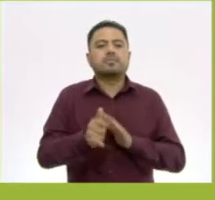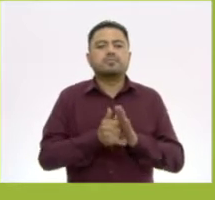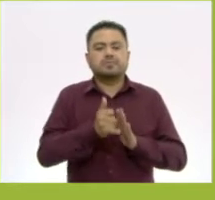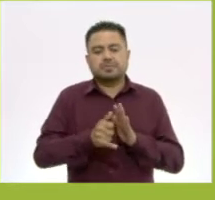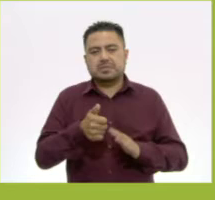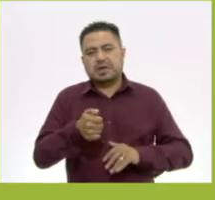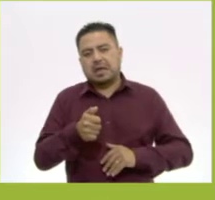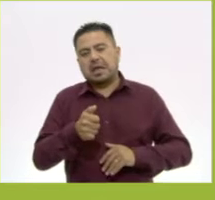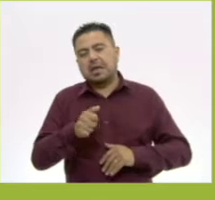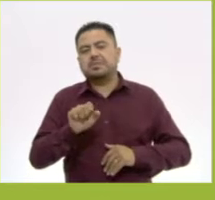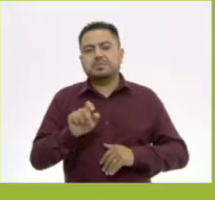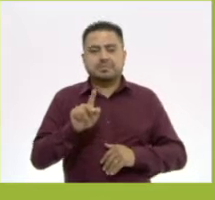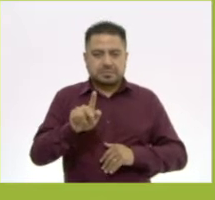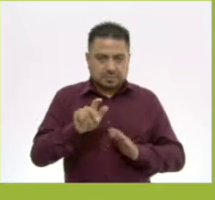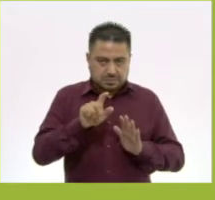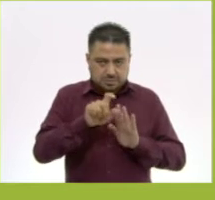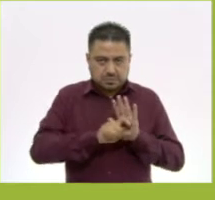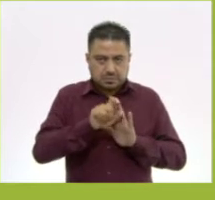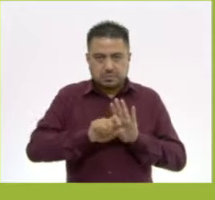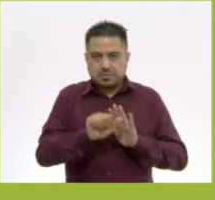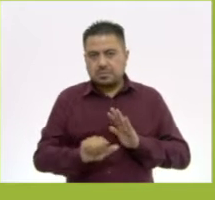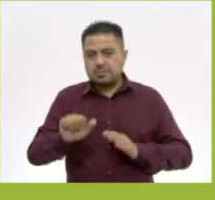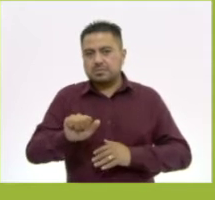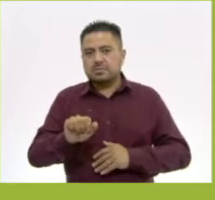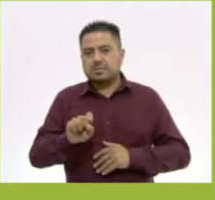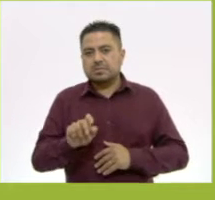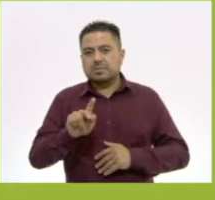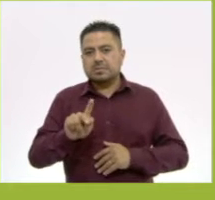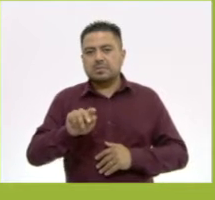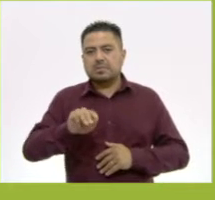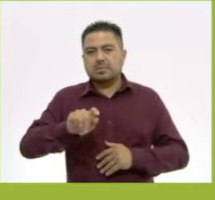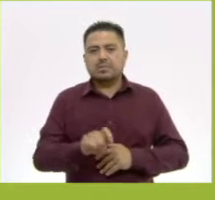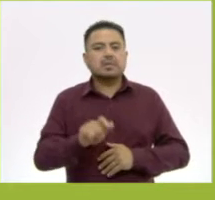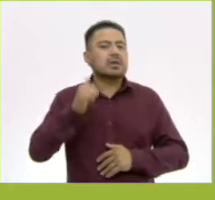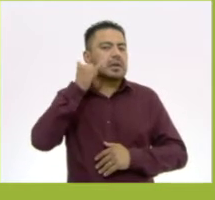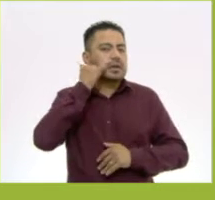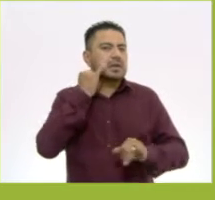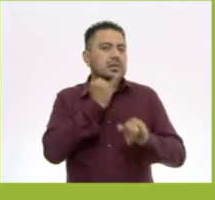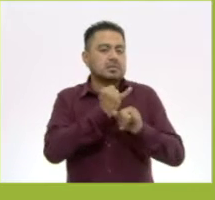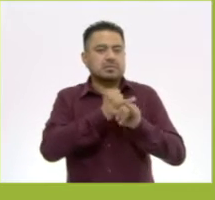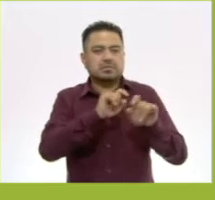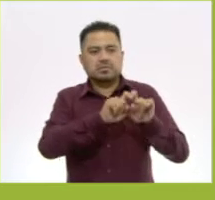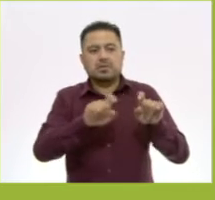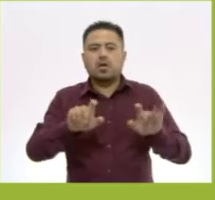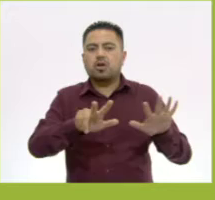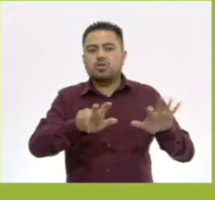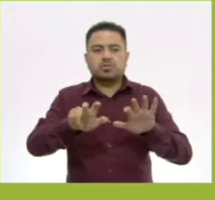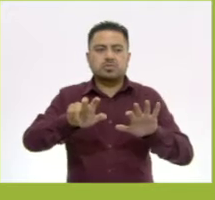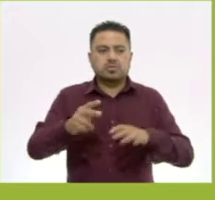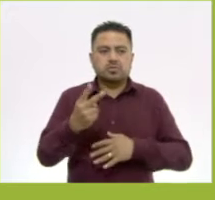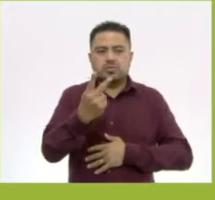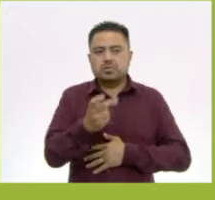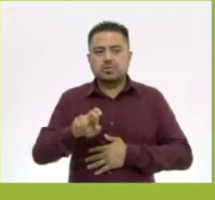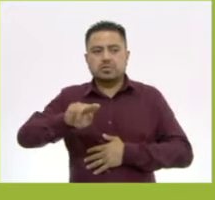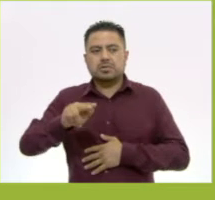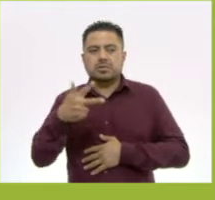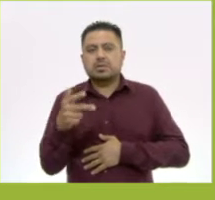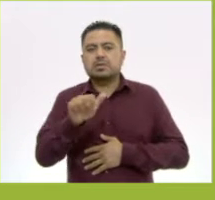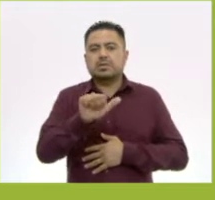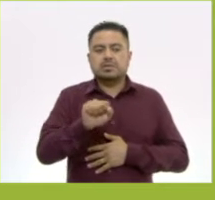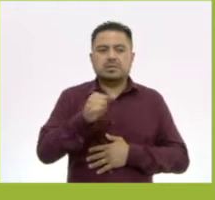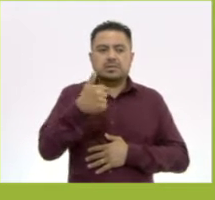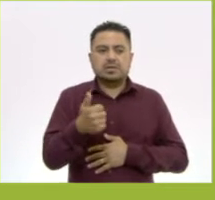set instagram mx teléfonos educatel 802.800 6